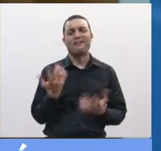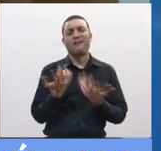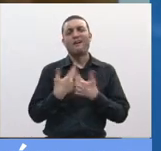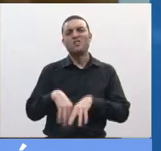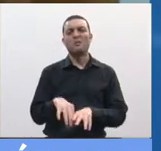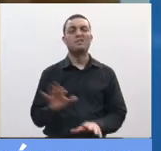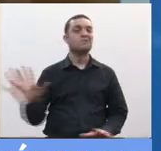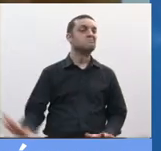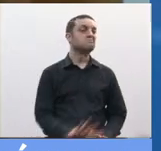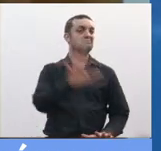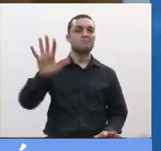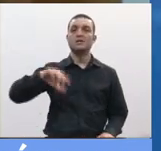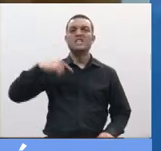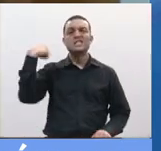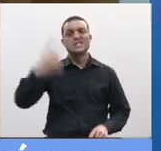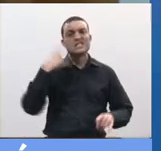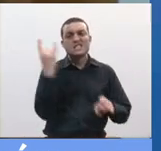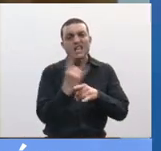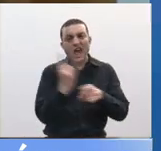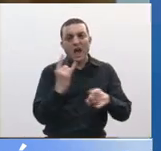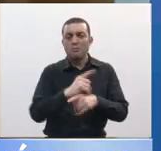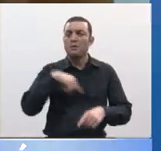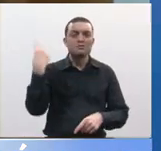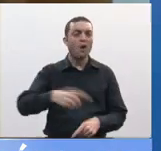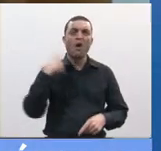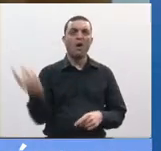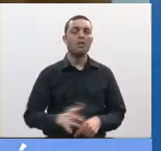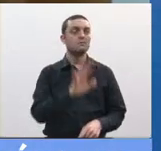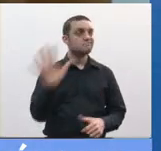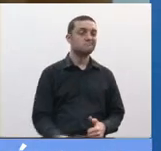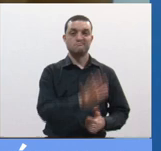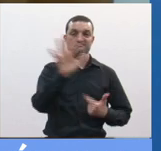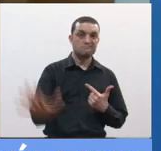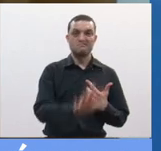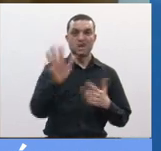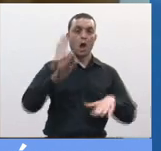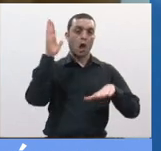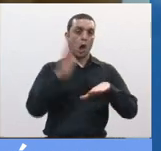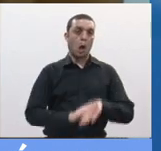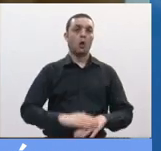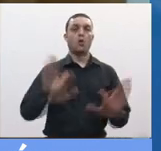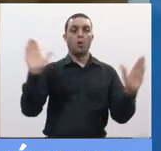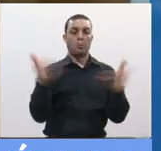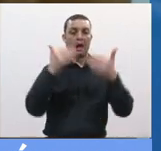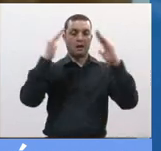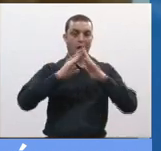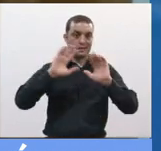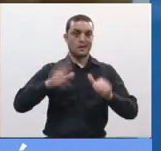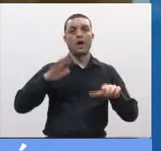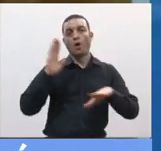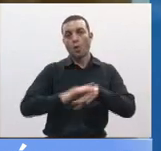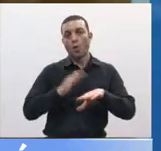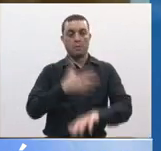de sospecha a todo. No puede ser que pase eso, ¿verdad? Por la cuarentena, por la vacuna, por el